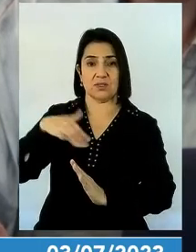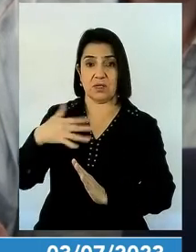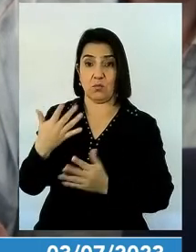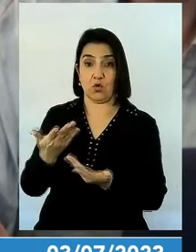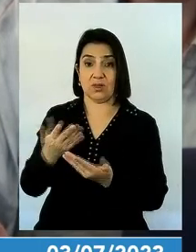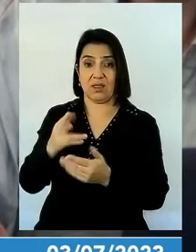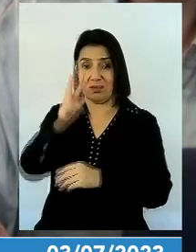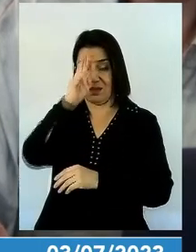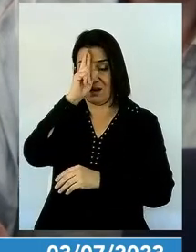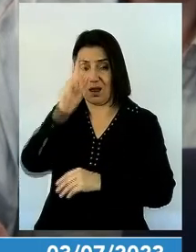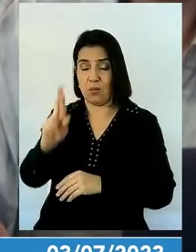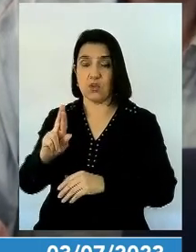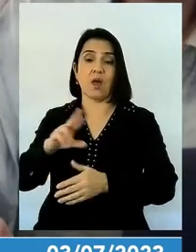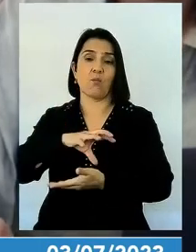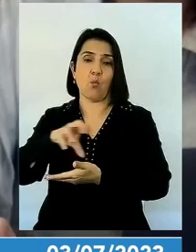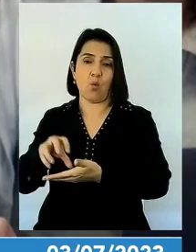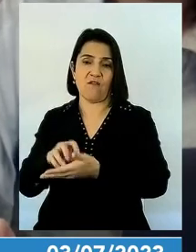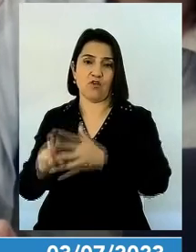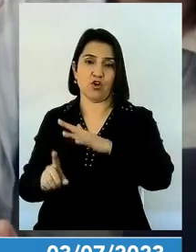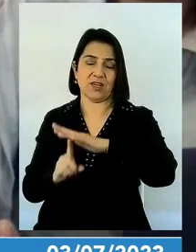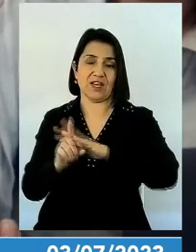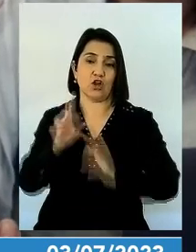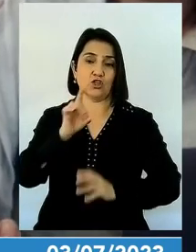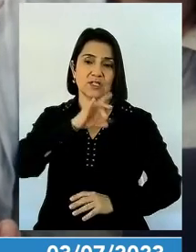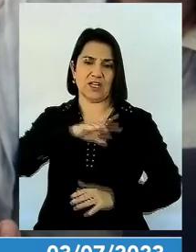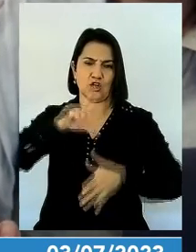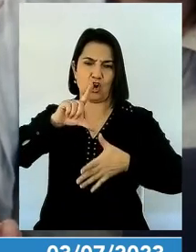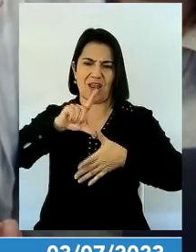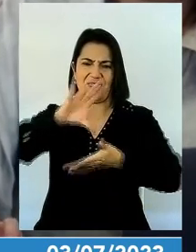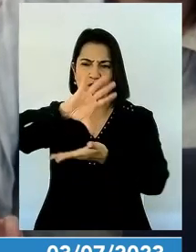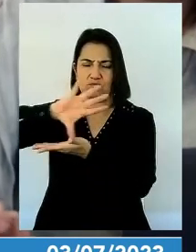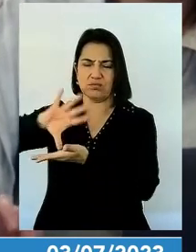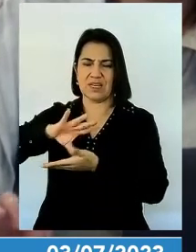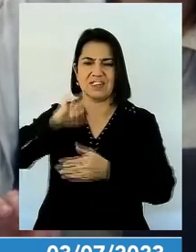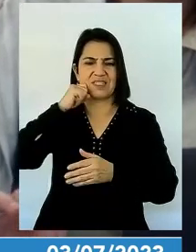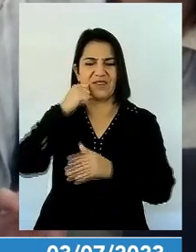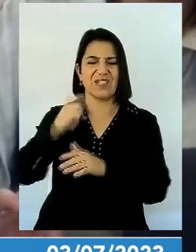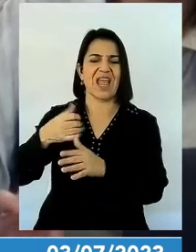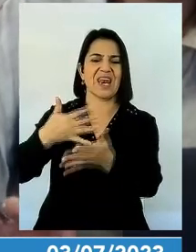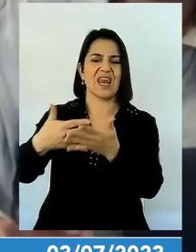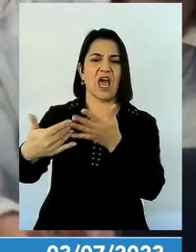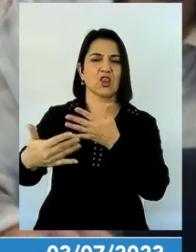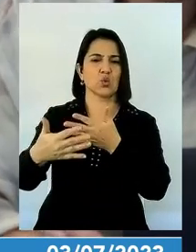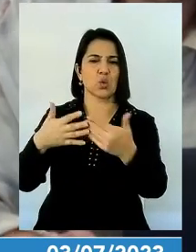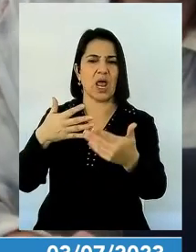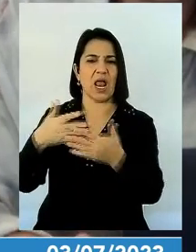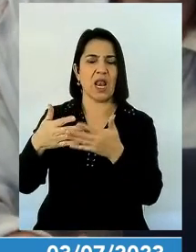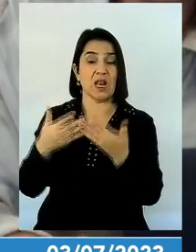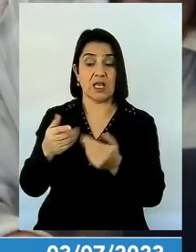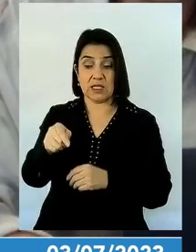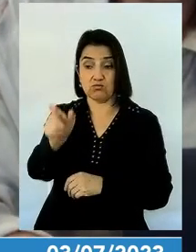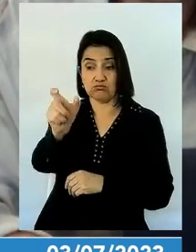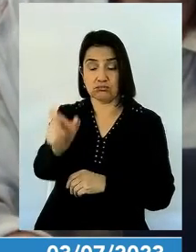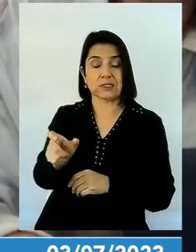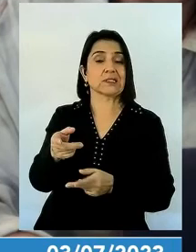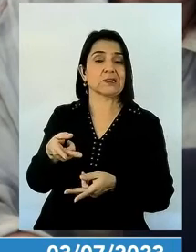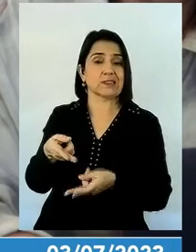fundamenta la concepción de la naturaleza como un sujeto jurídico, lo que otorga derechos que deben ser respetados